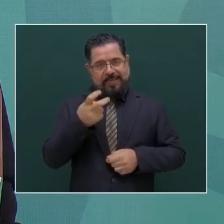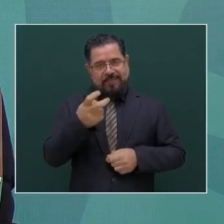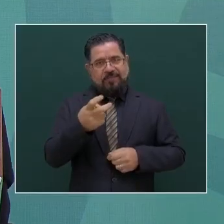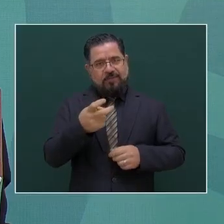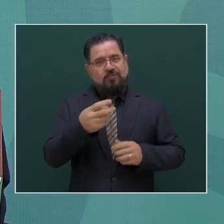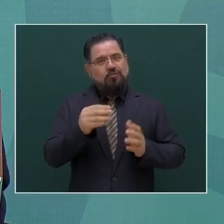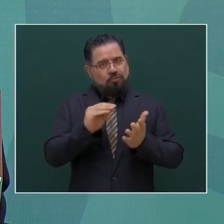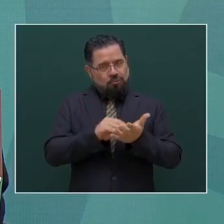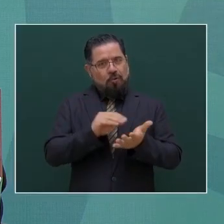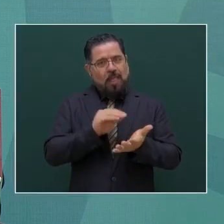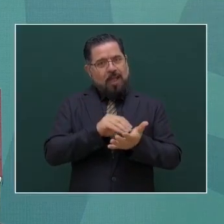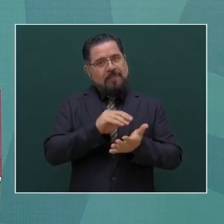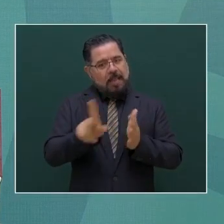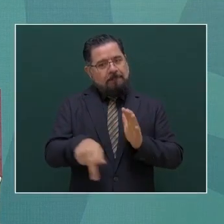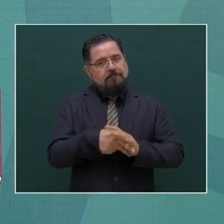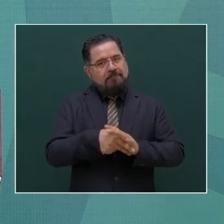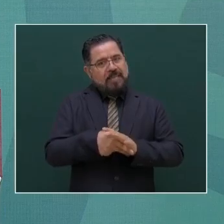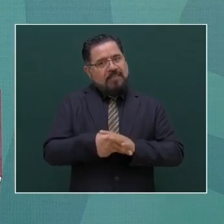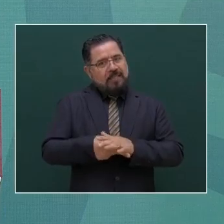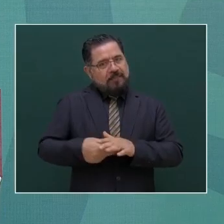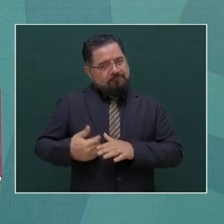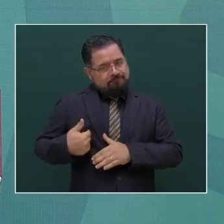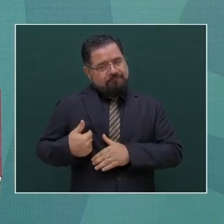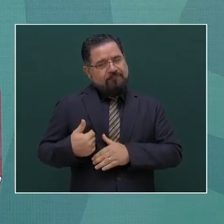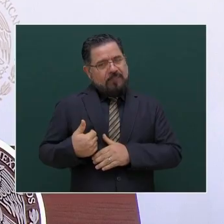pendientes, seguir limpiando,